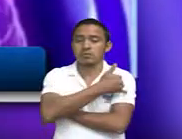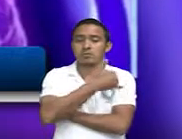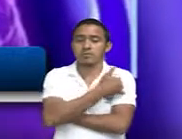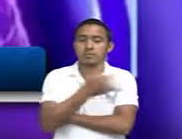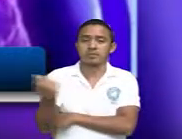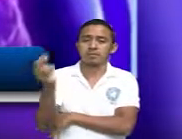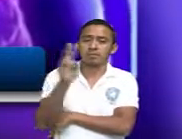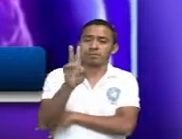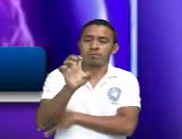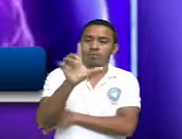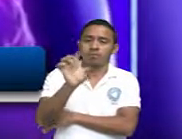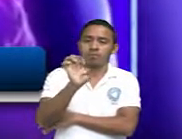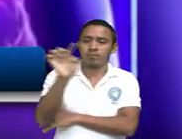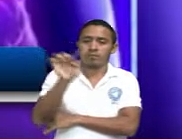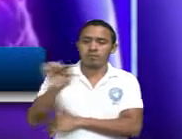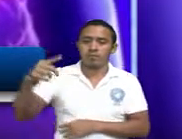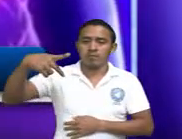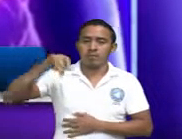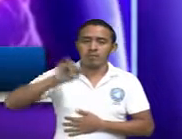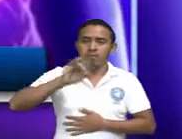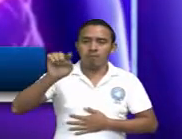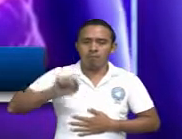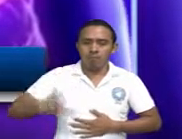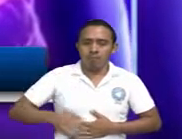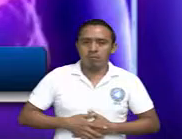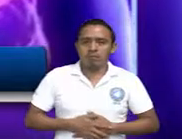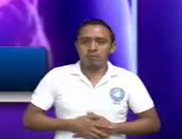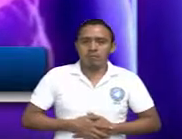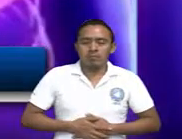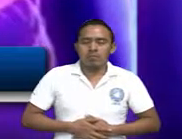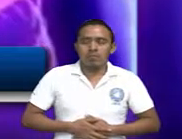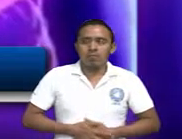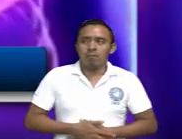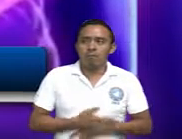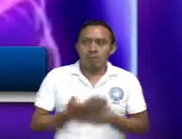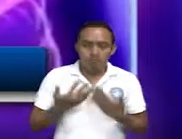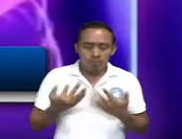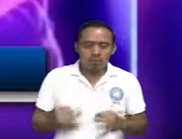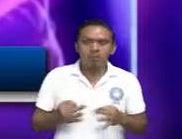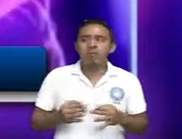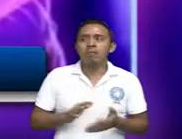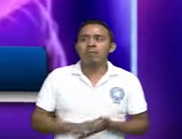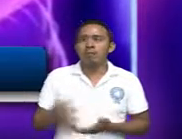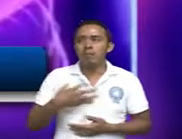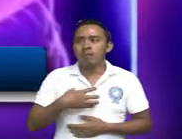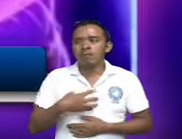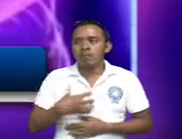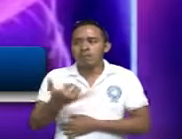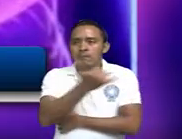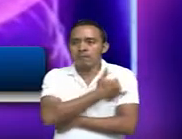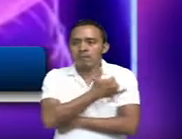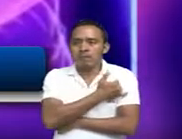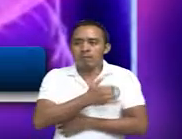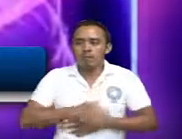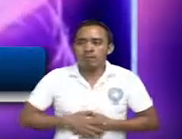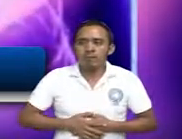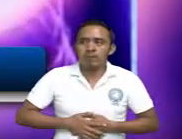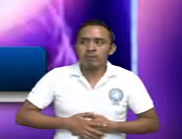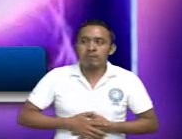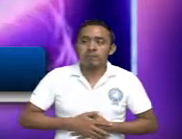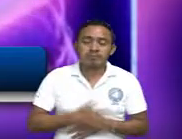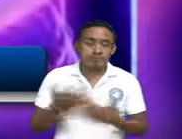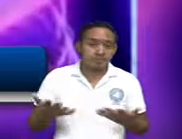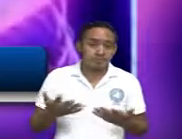donde atiende usted, que es el Hospital Fernando Vélez Pai? Bien, miren, nuestro hospital, bueno, es un hospital joven,